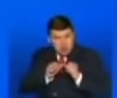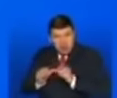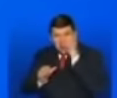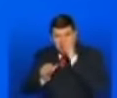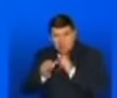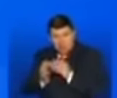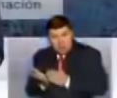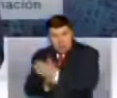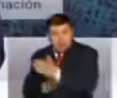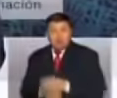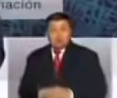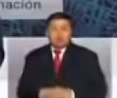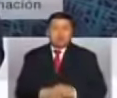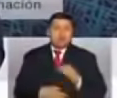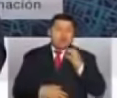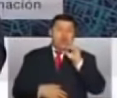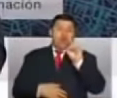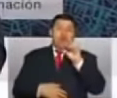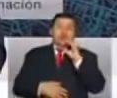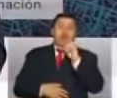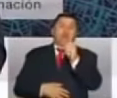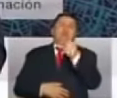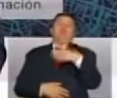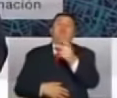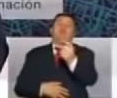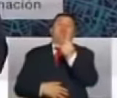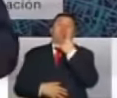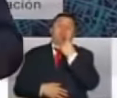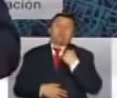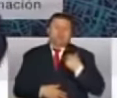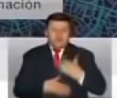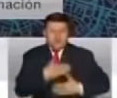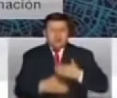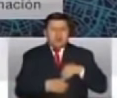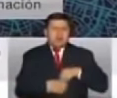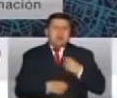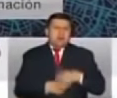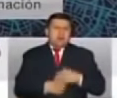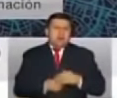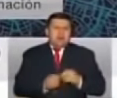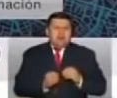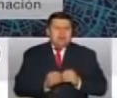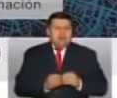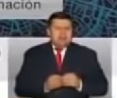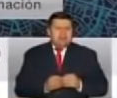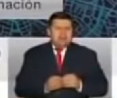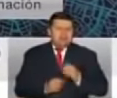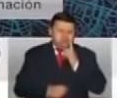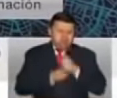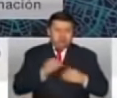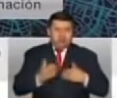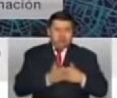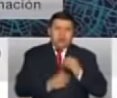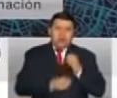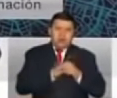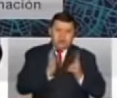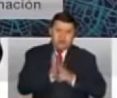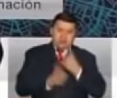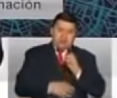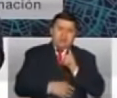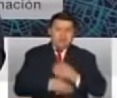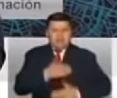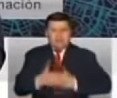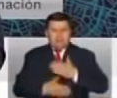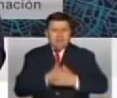del gobierno. Oscar, esa es una gran pregunta porque lo que hemos venido haciendo a lo largo de este año 2020 ha